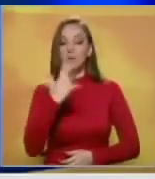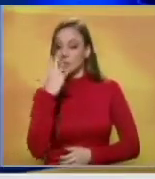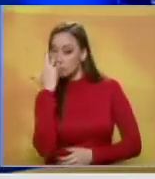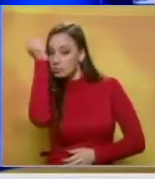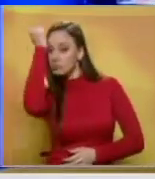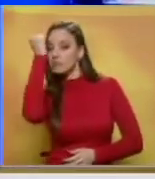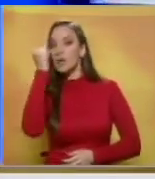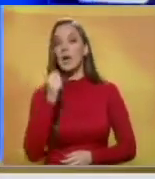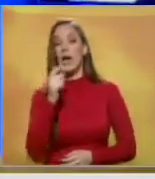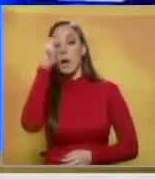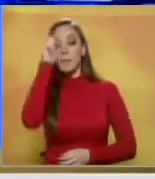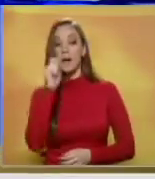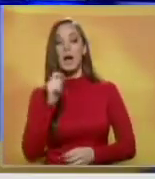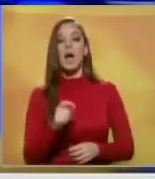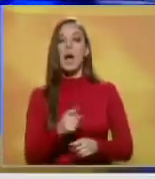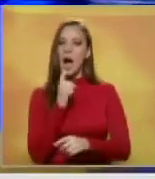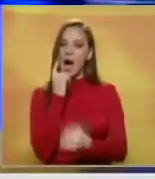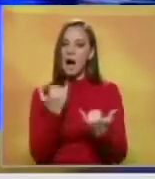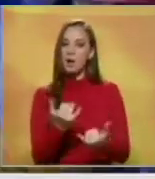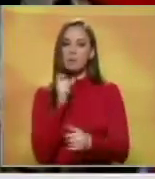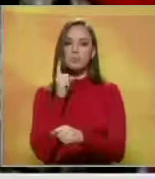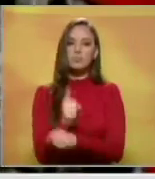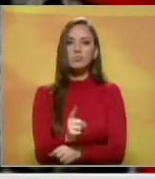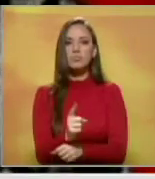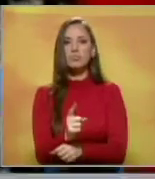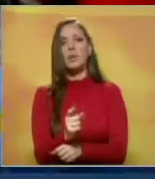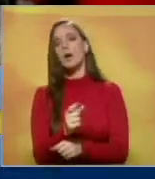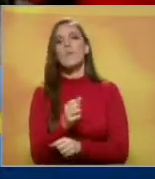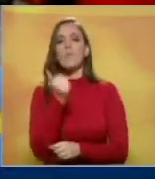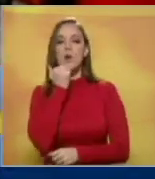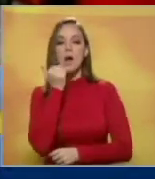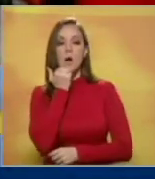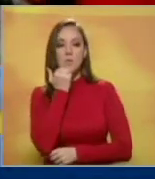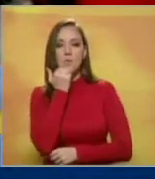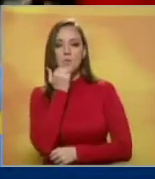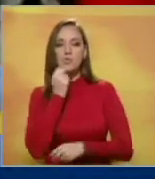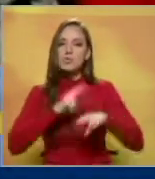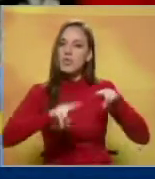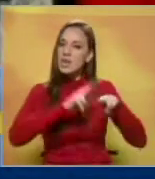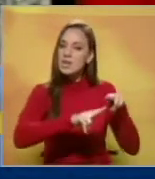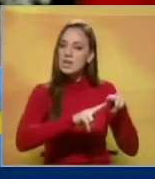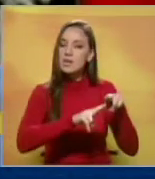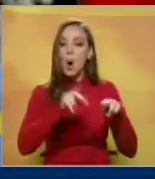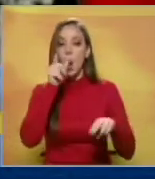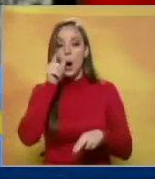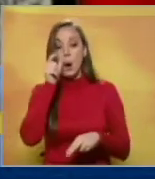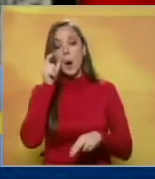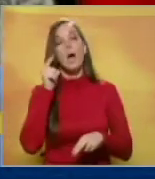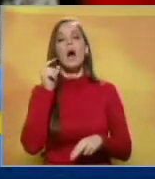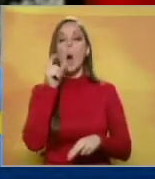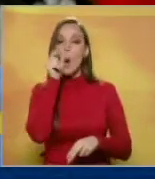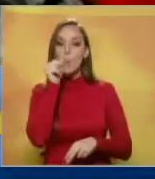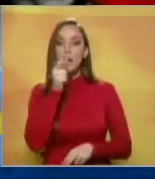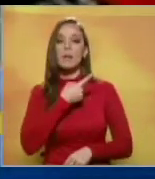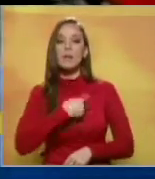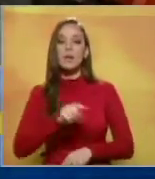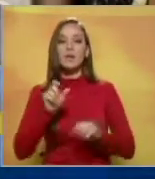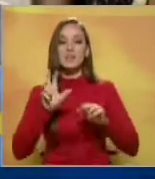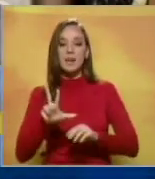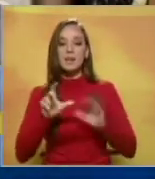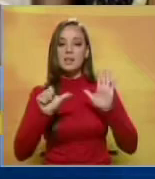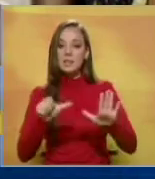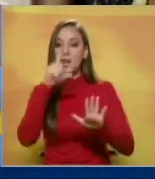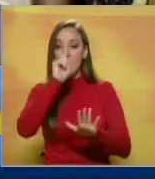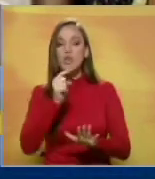michael jackson fue demandado por abuso infantil la supuesta víctima es actualmente un hombre de 36 años el cual